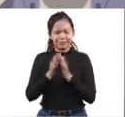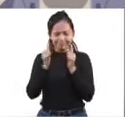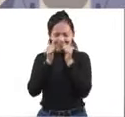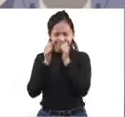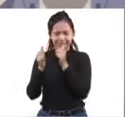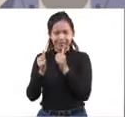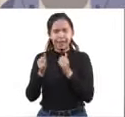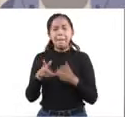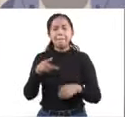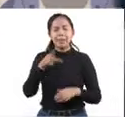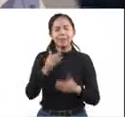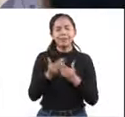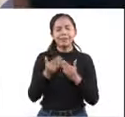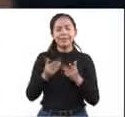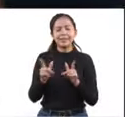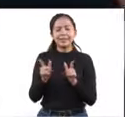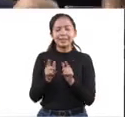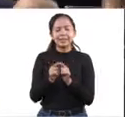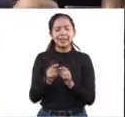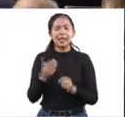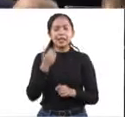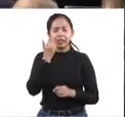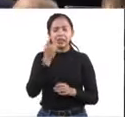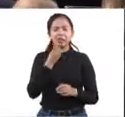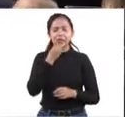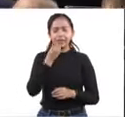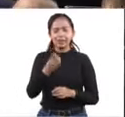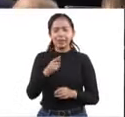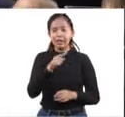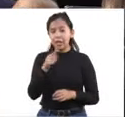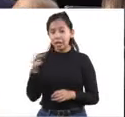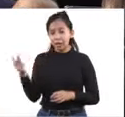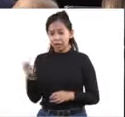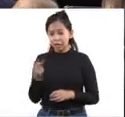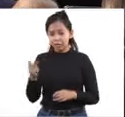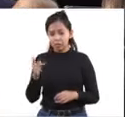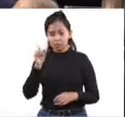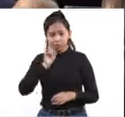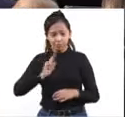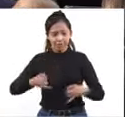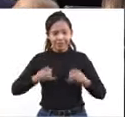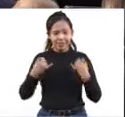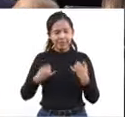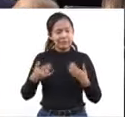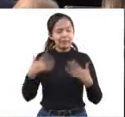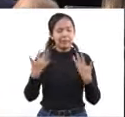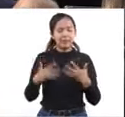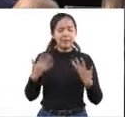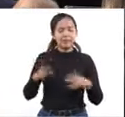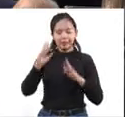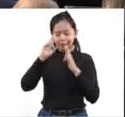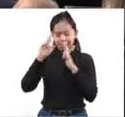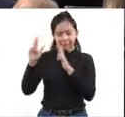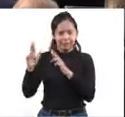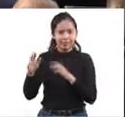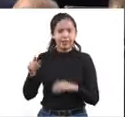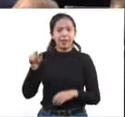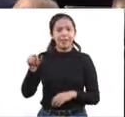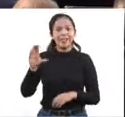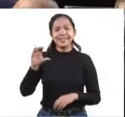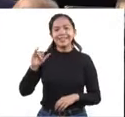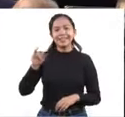decir brevemente que estas dos jóvenes son las superestrellas de nuestro programa. Citlali, que es la más